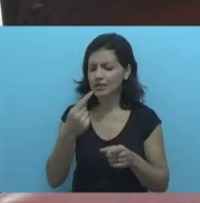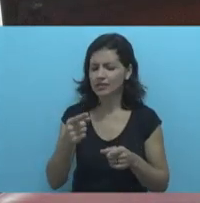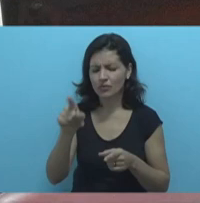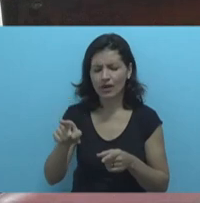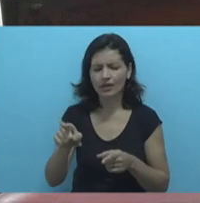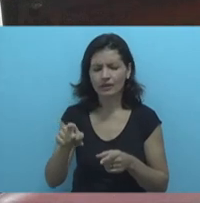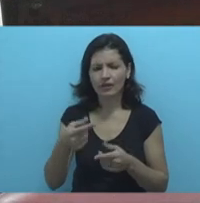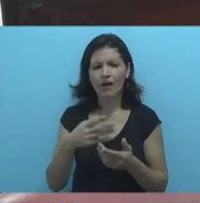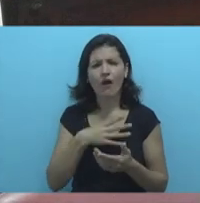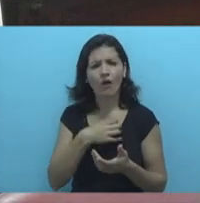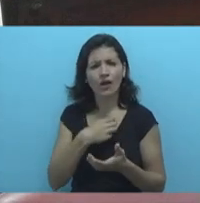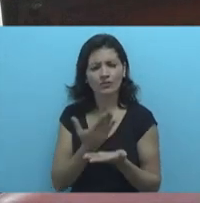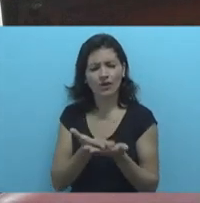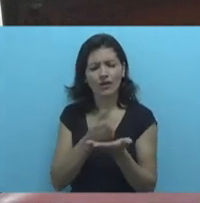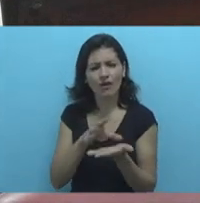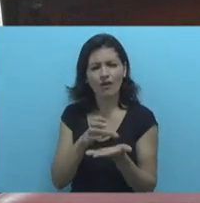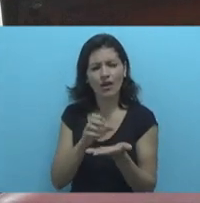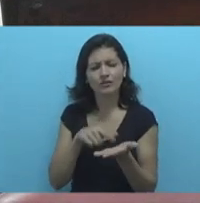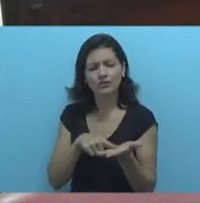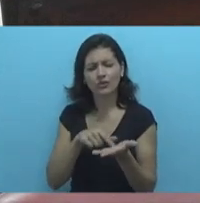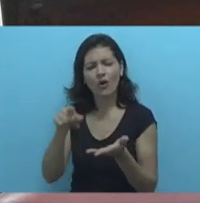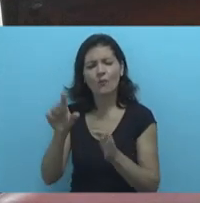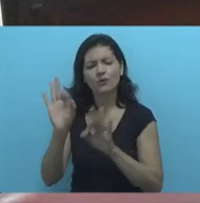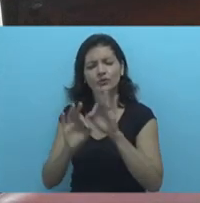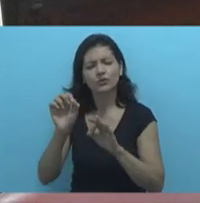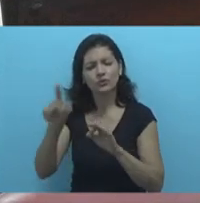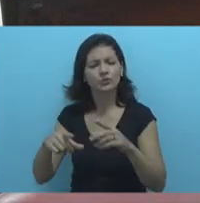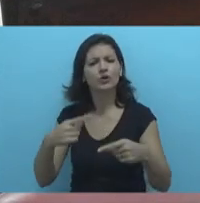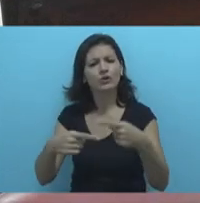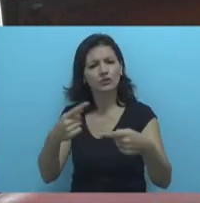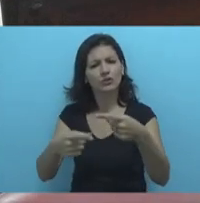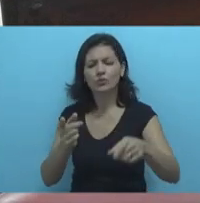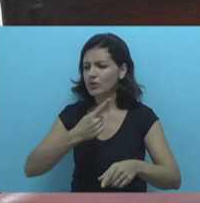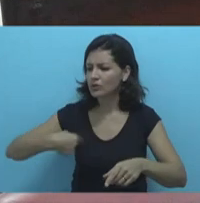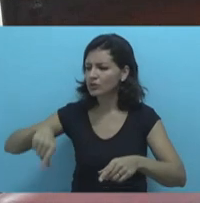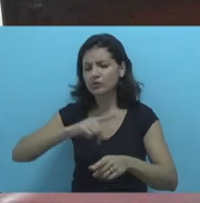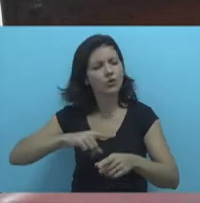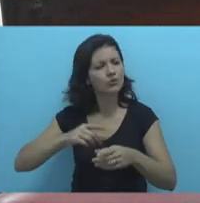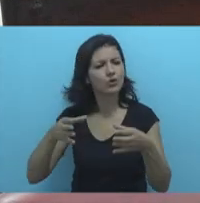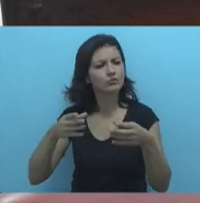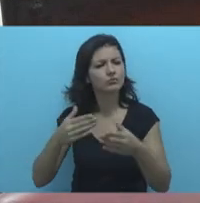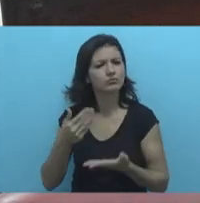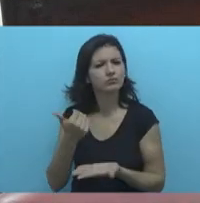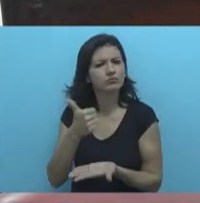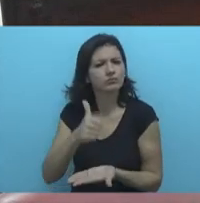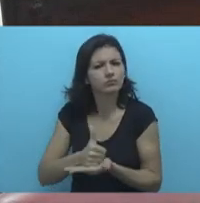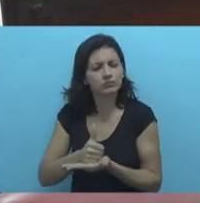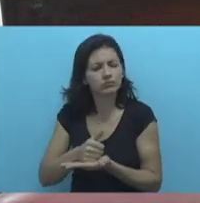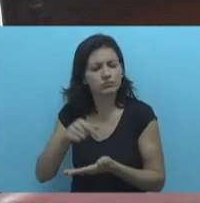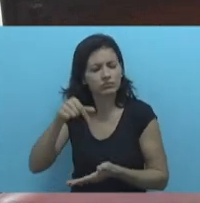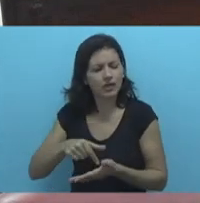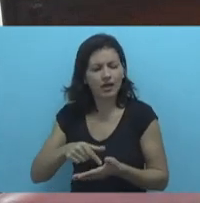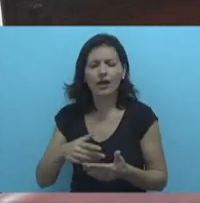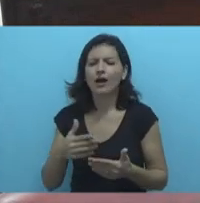mano: Miguel, tu proyecto continúa. Acá estamos por vos y por vos